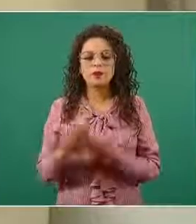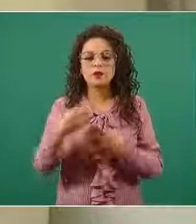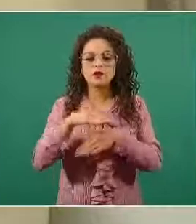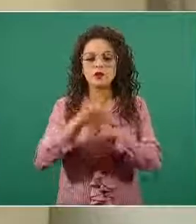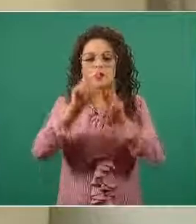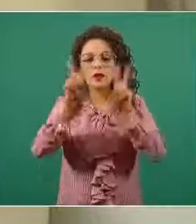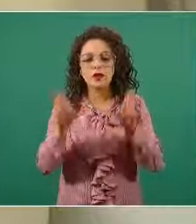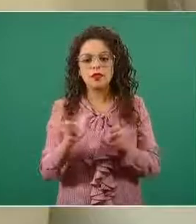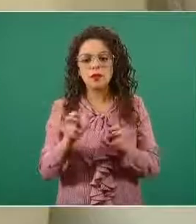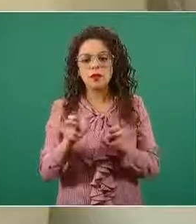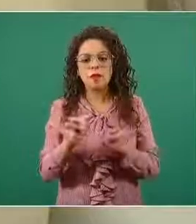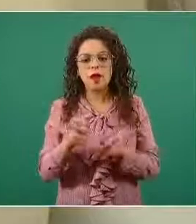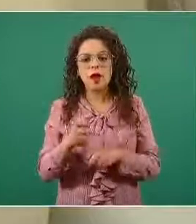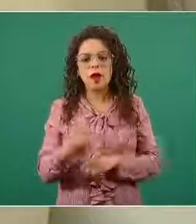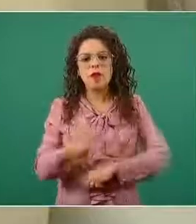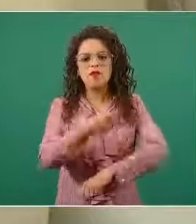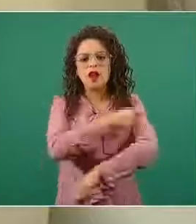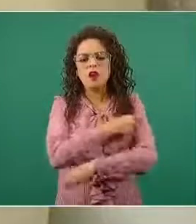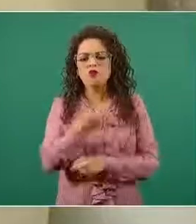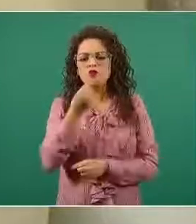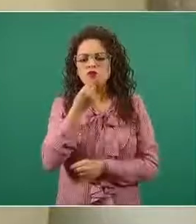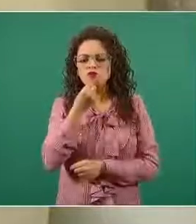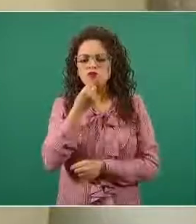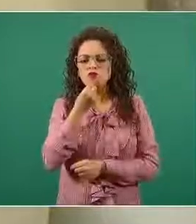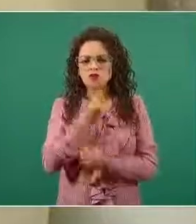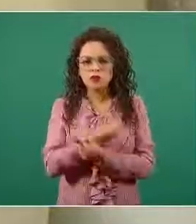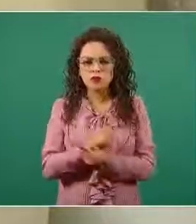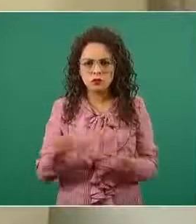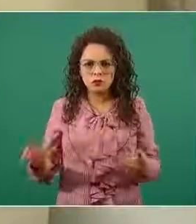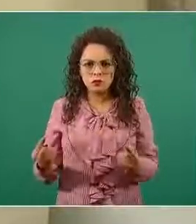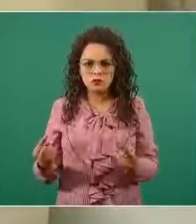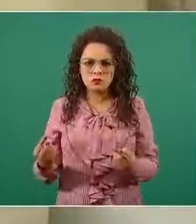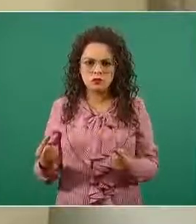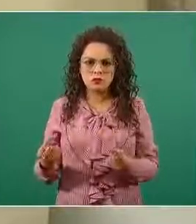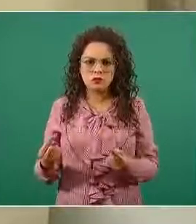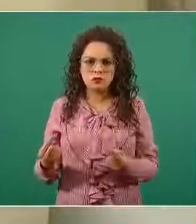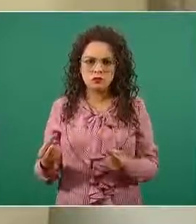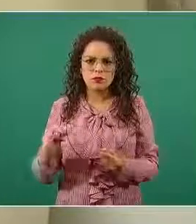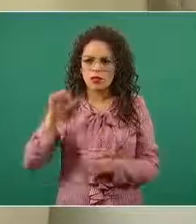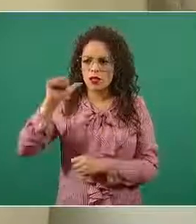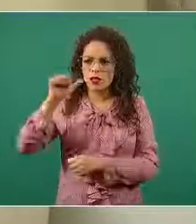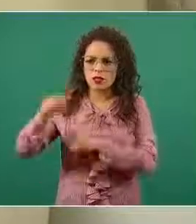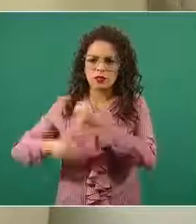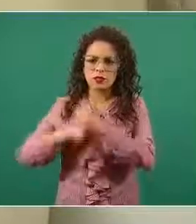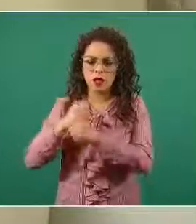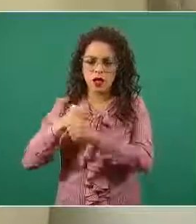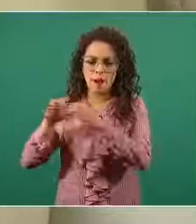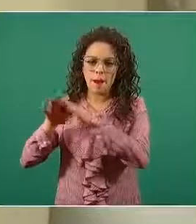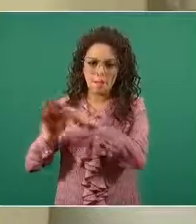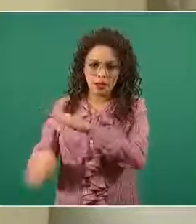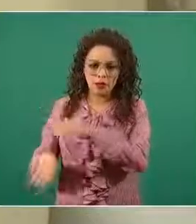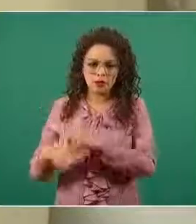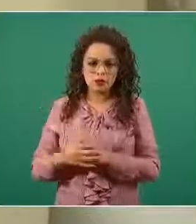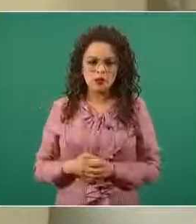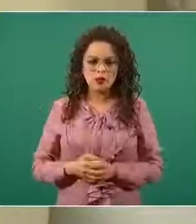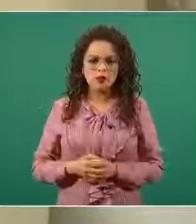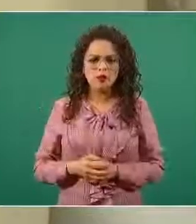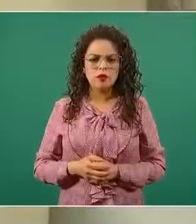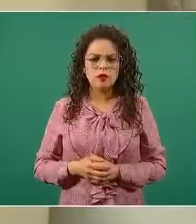vacunación en niños menores de 16 años, ¿por qué se